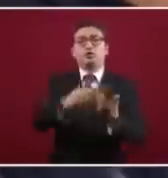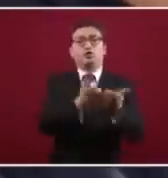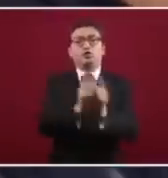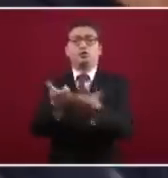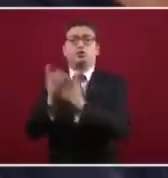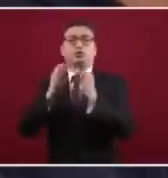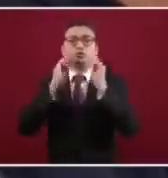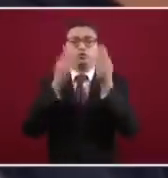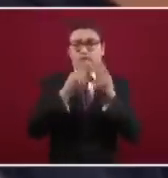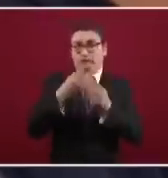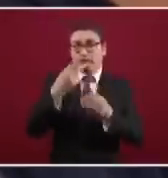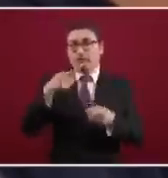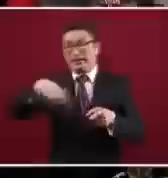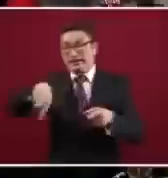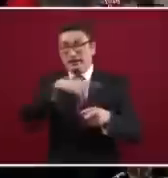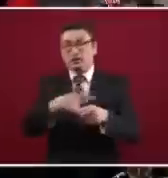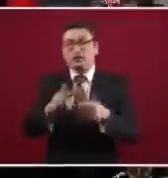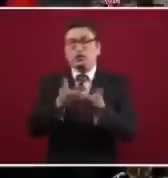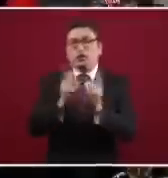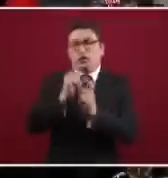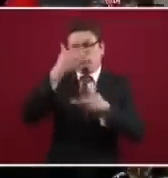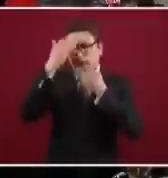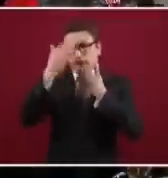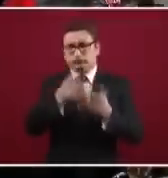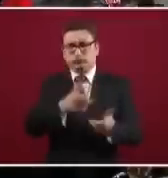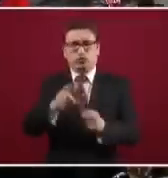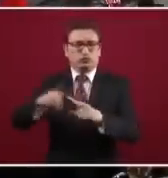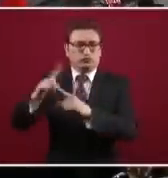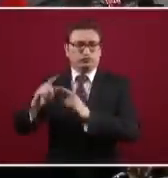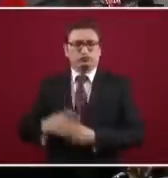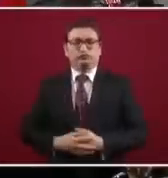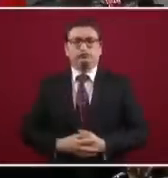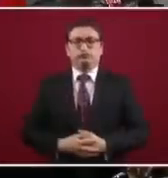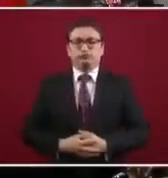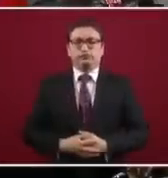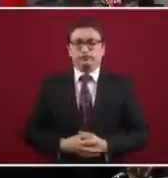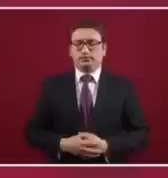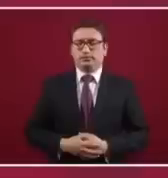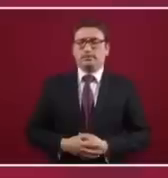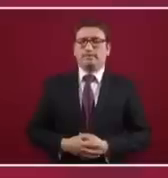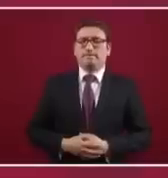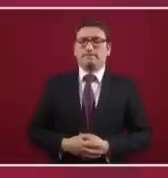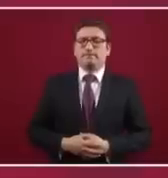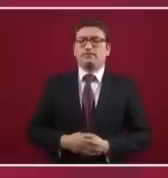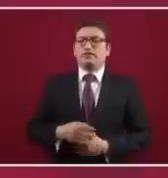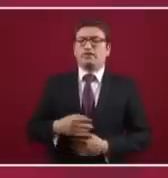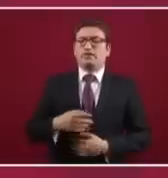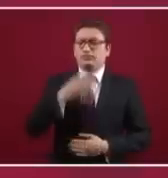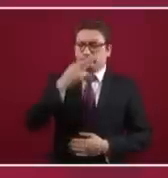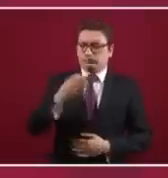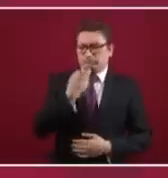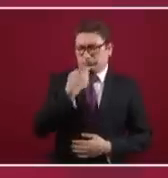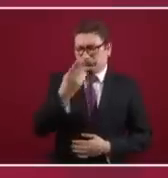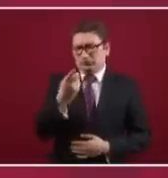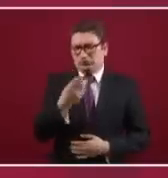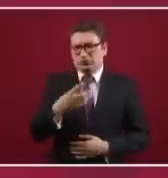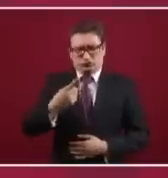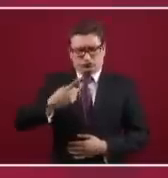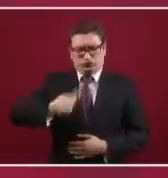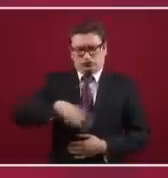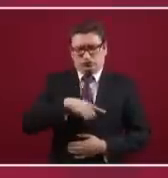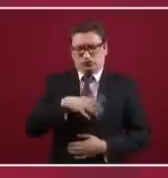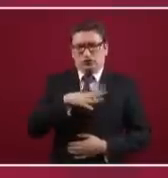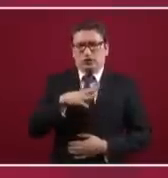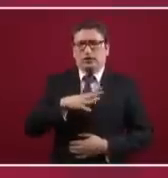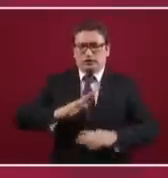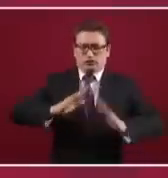como grupos terroristas? Bueno, decirles que hay capacidad técnica tanto en